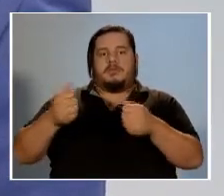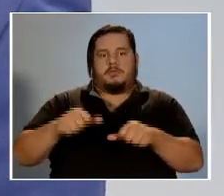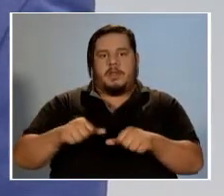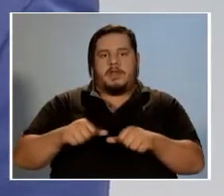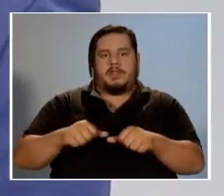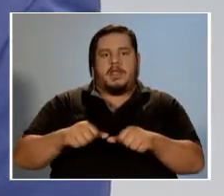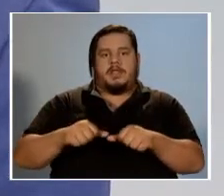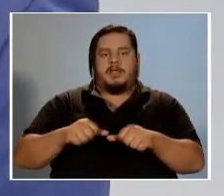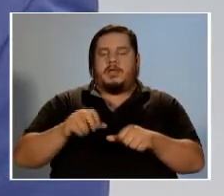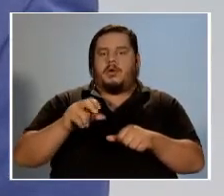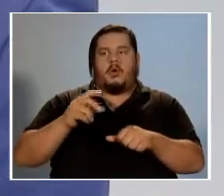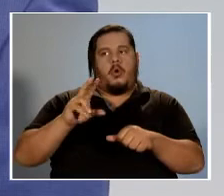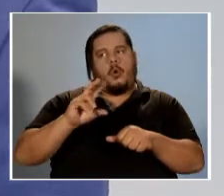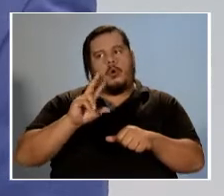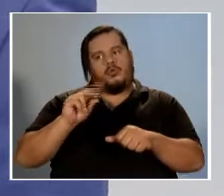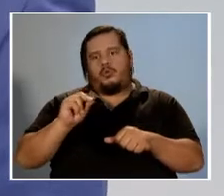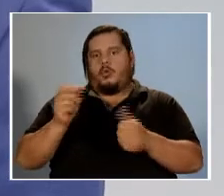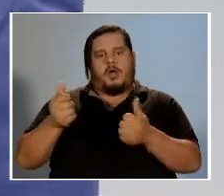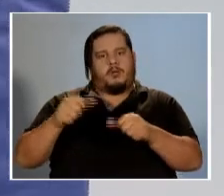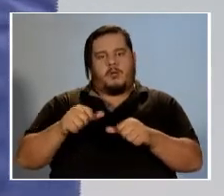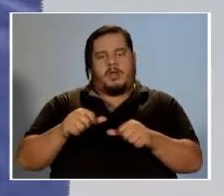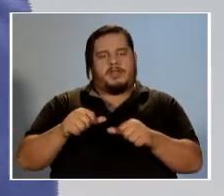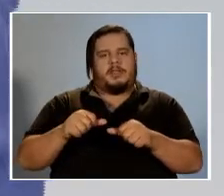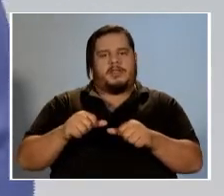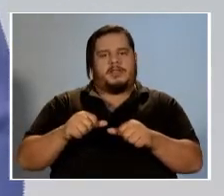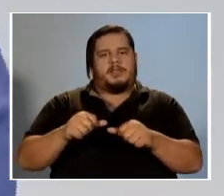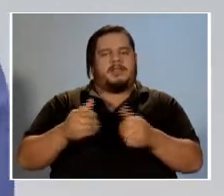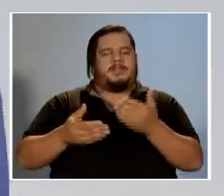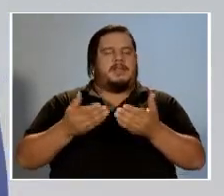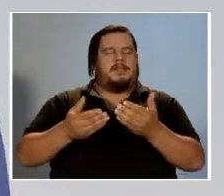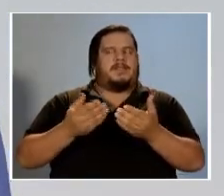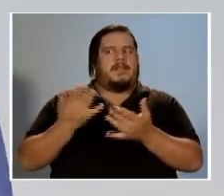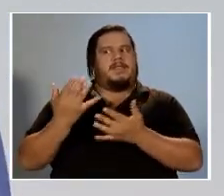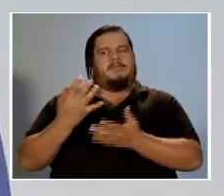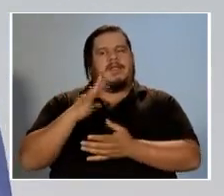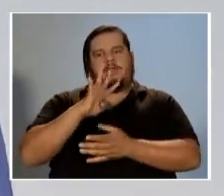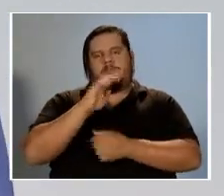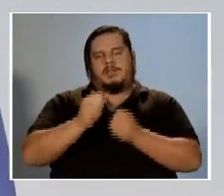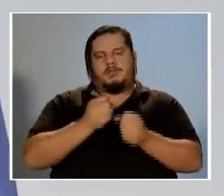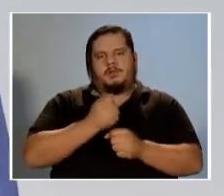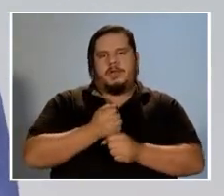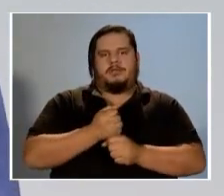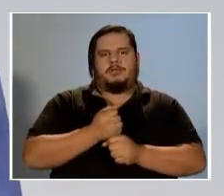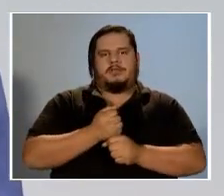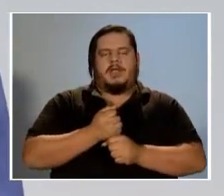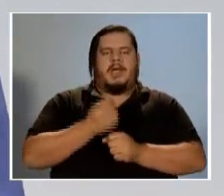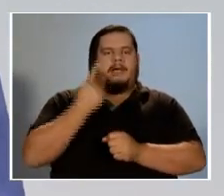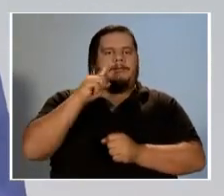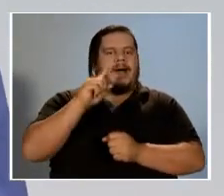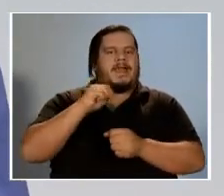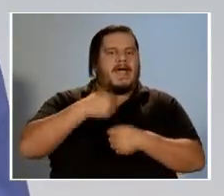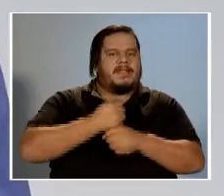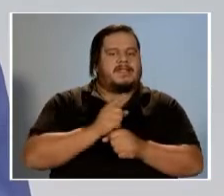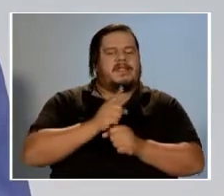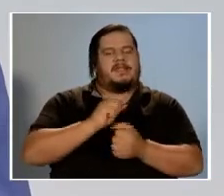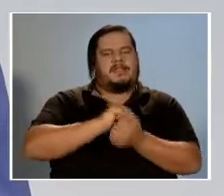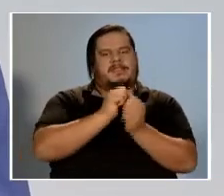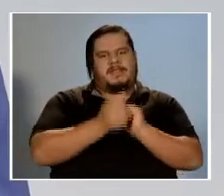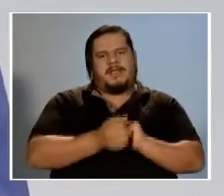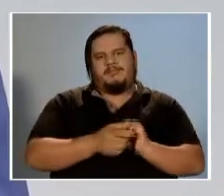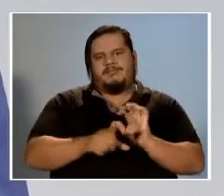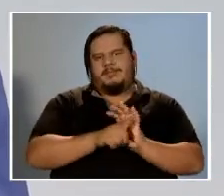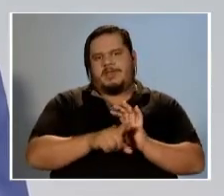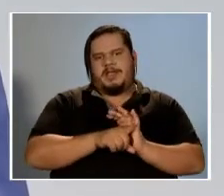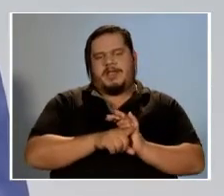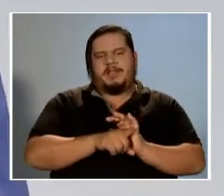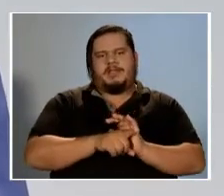2022. Si van a segunda ronda, no podrían este cambio legal no se podría aplicar, ¿verdad? Así es,